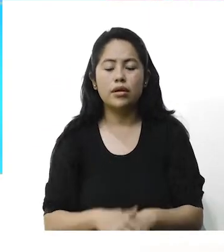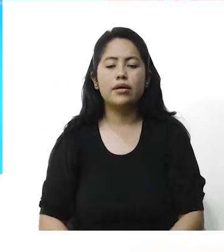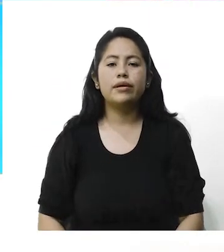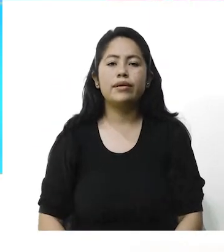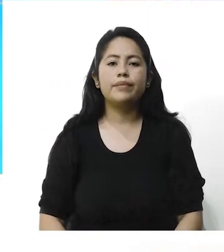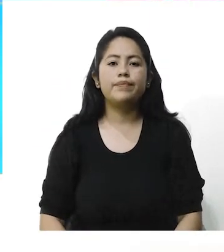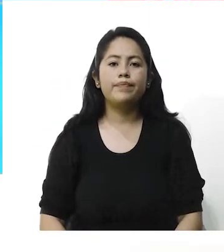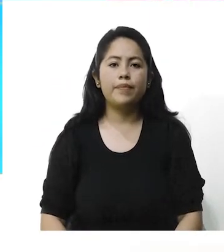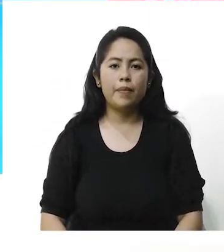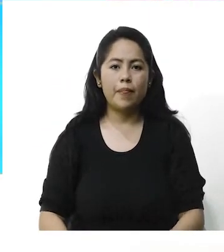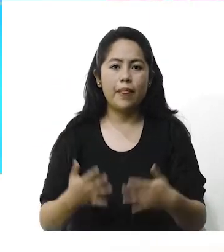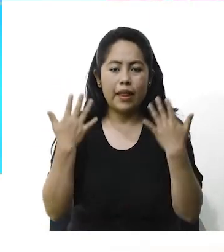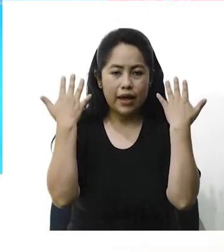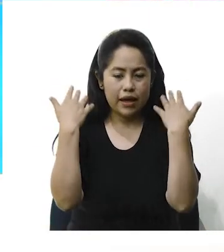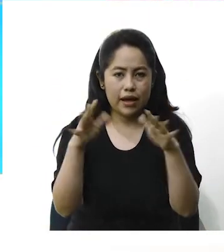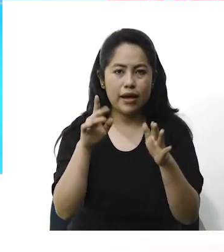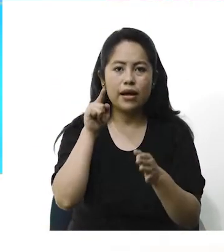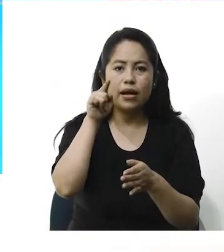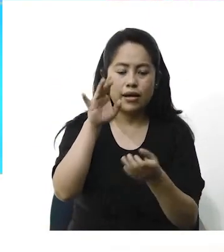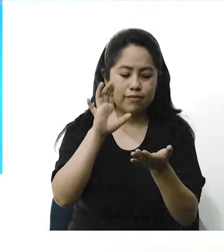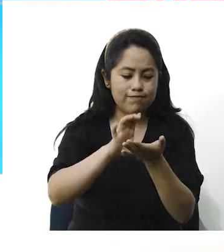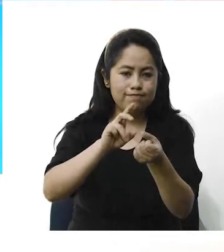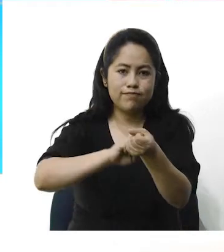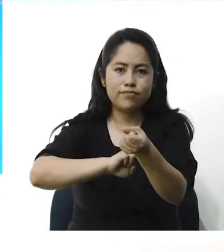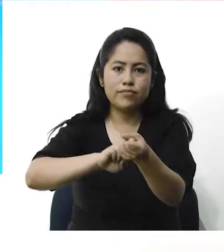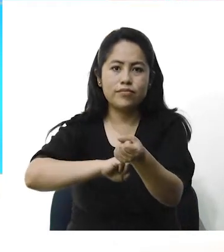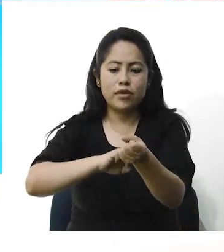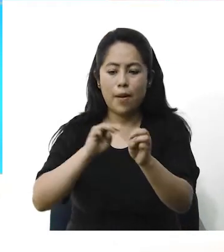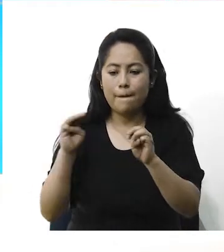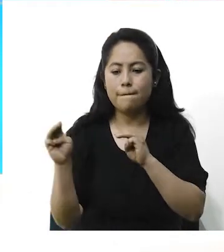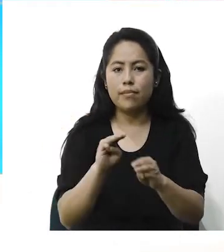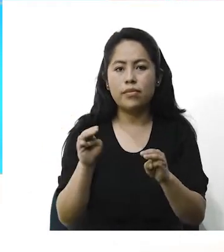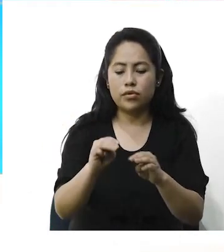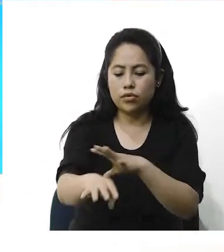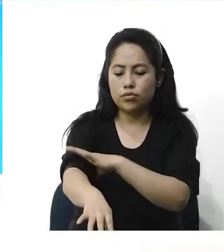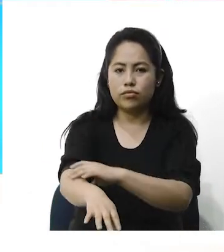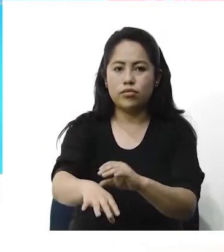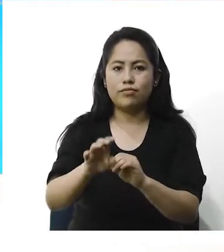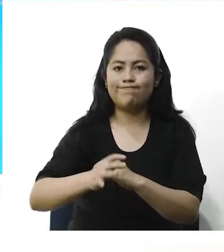inmediatamente va a bajar al músculo, a mi mano, para decir, levante la mano.